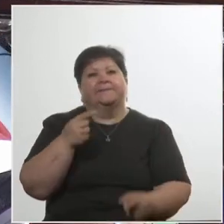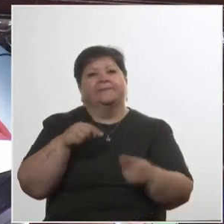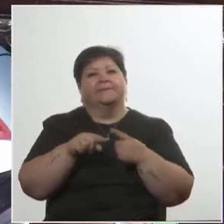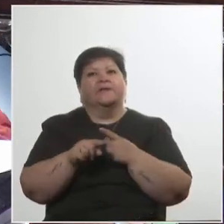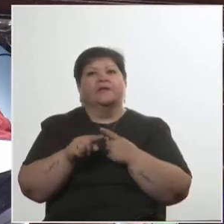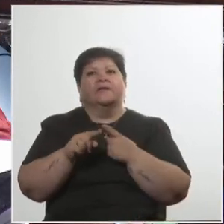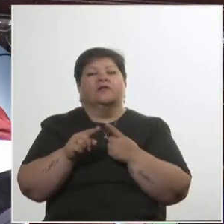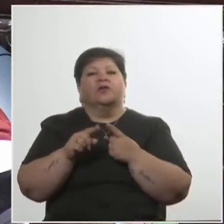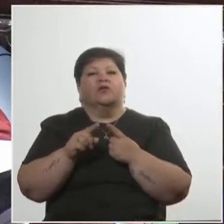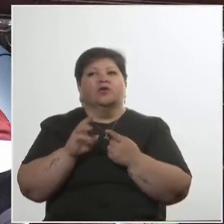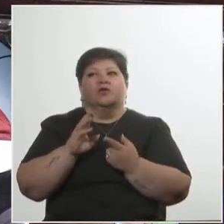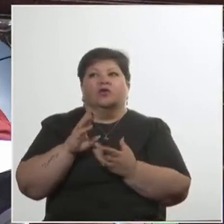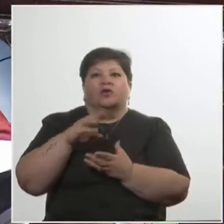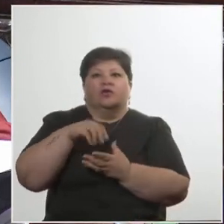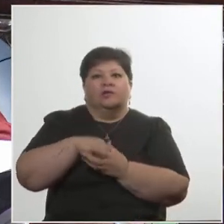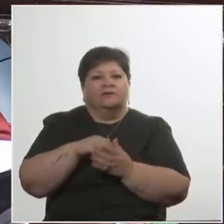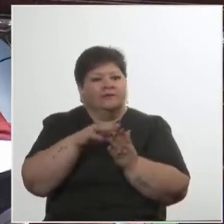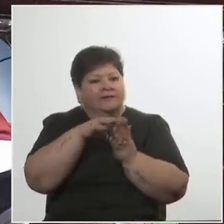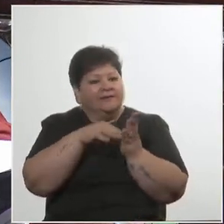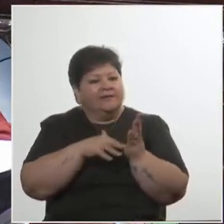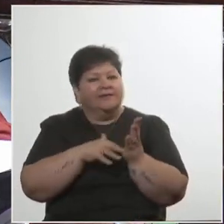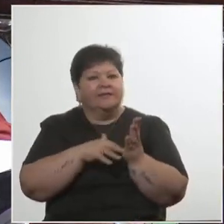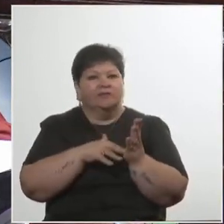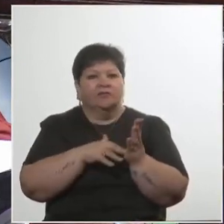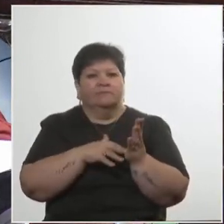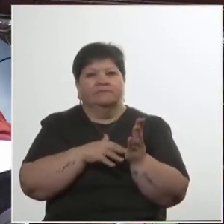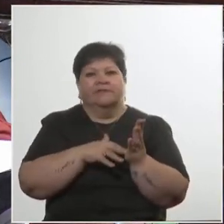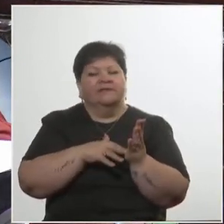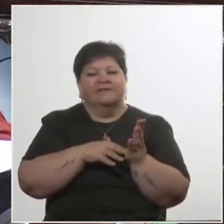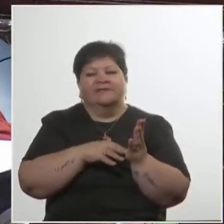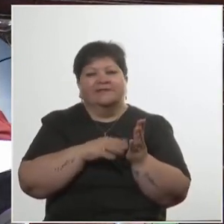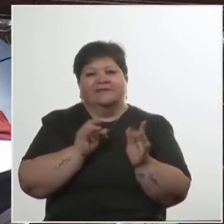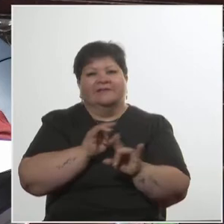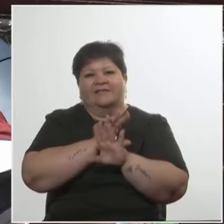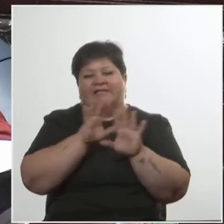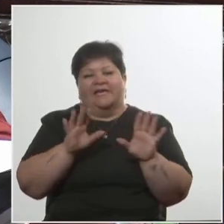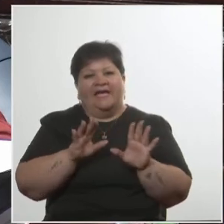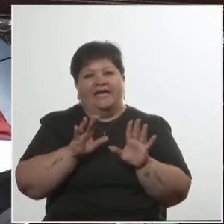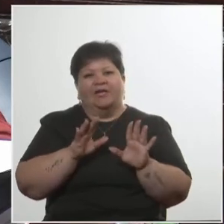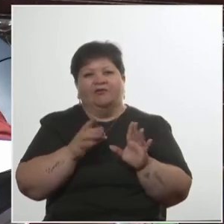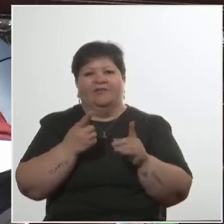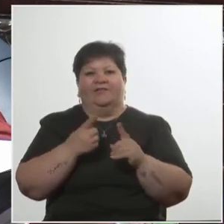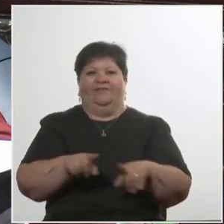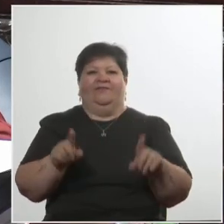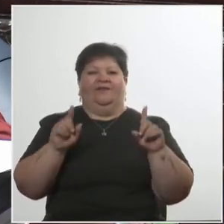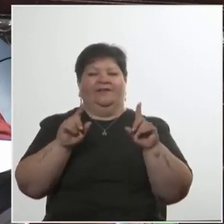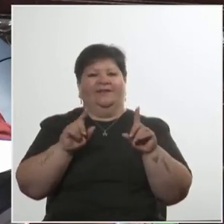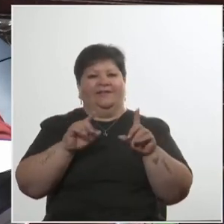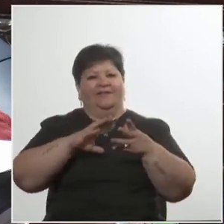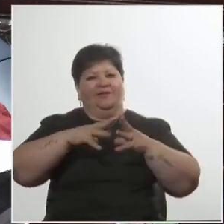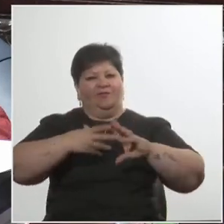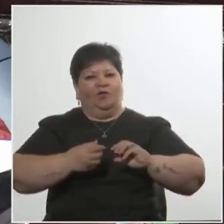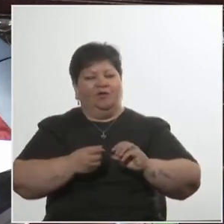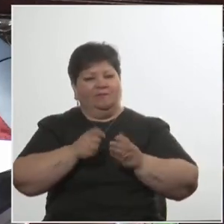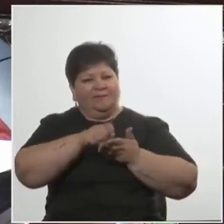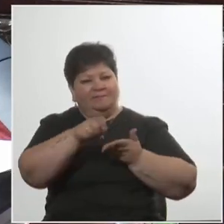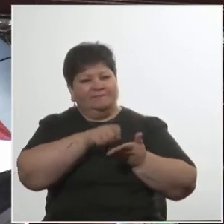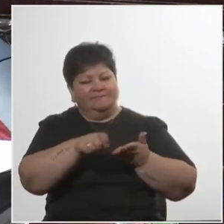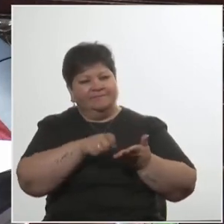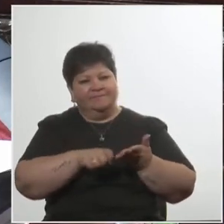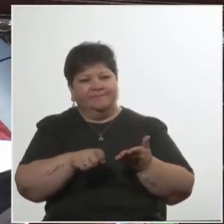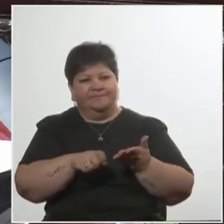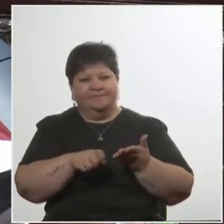indudablemente hoy aquí se ha quedado claramente expresado diferente de cómo lo estamos viendo